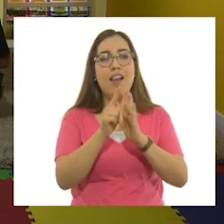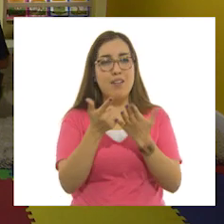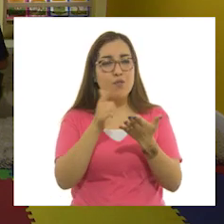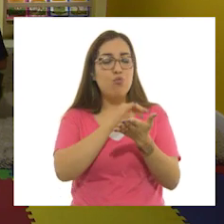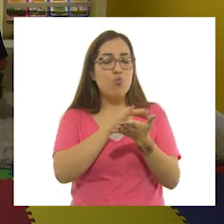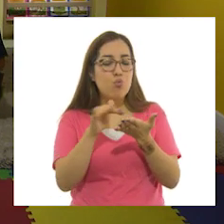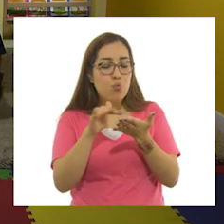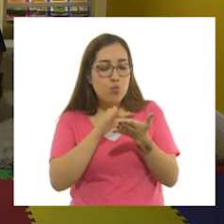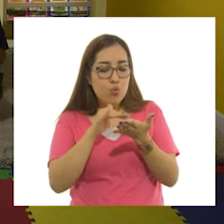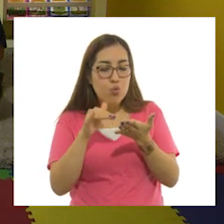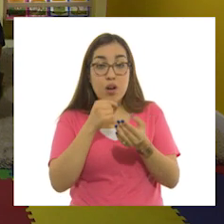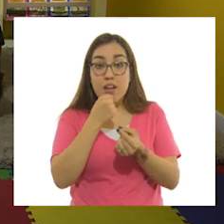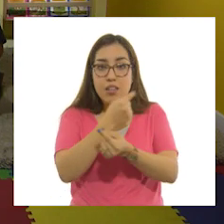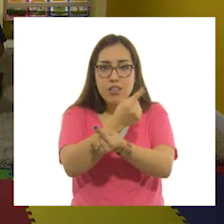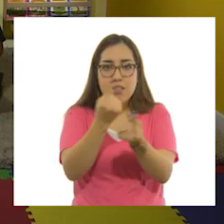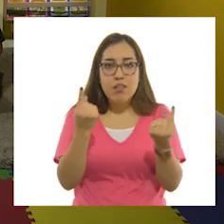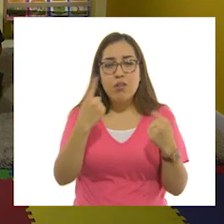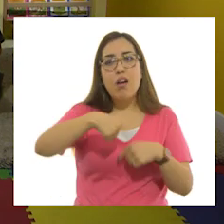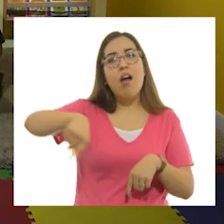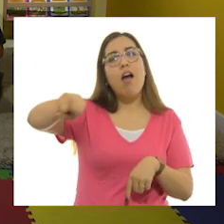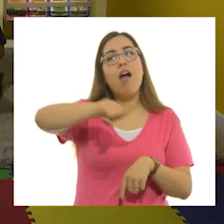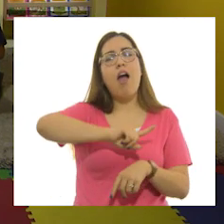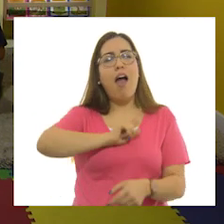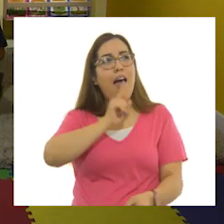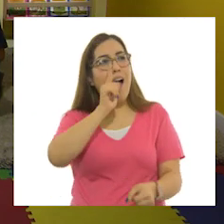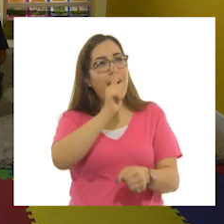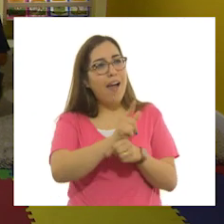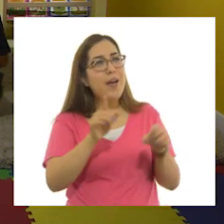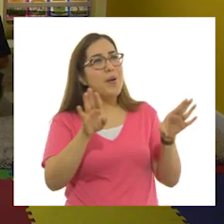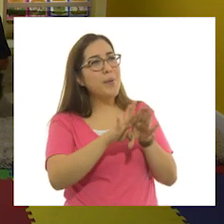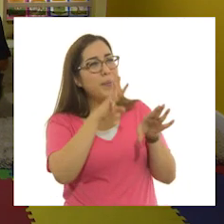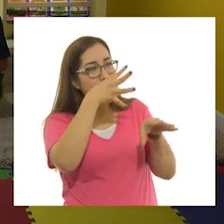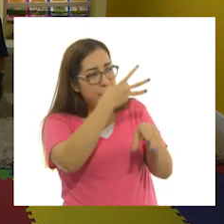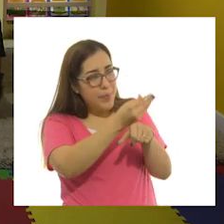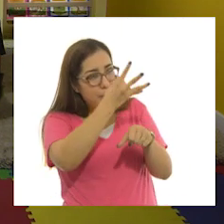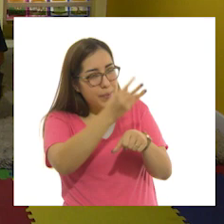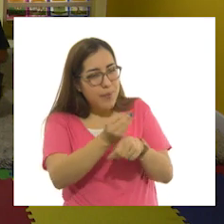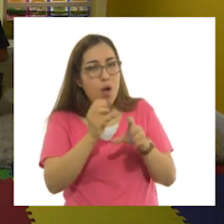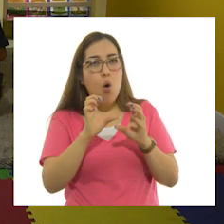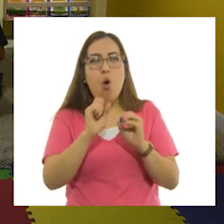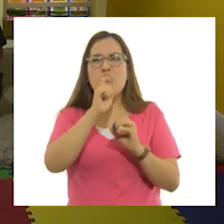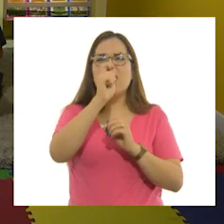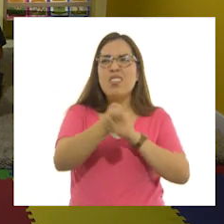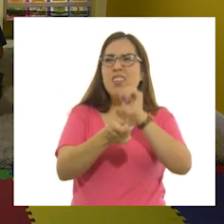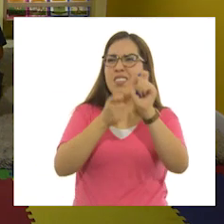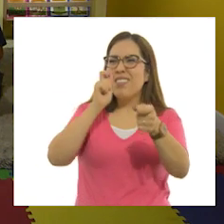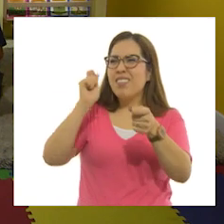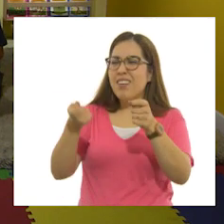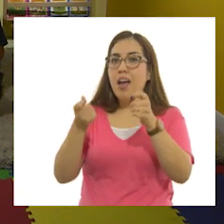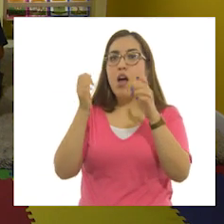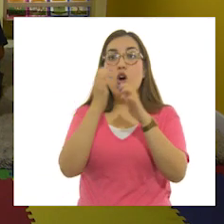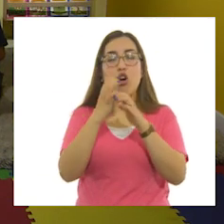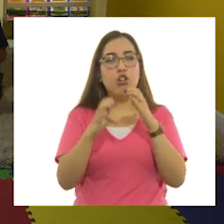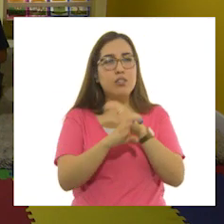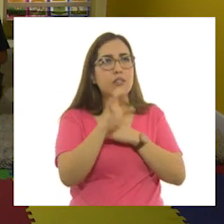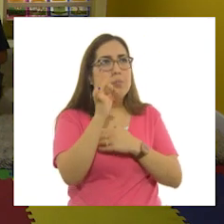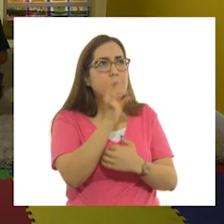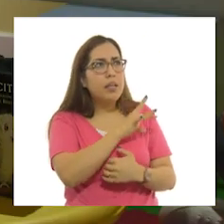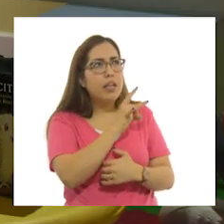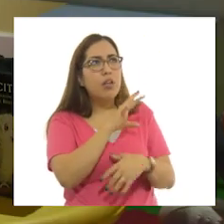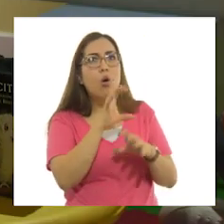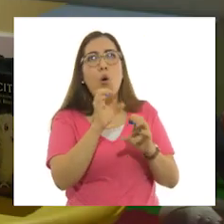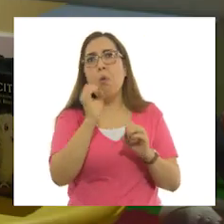y los niños que encuentren respuestas soluciones y significados a todo aquello que les atemoriza o desconocen